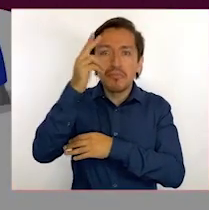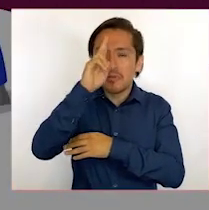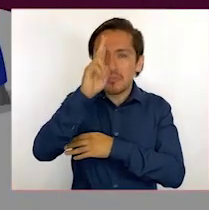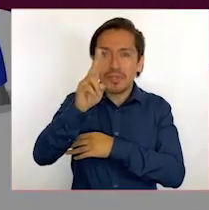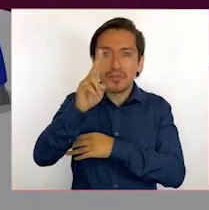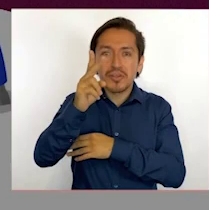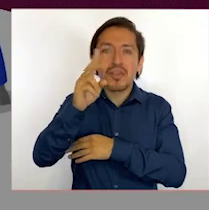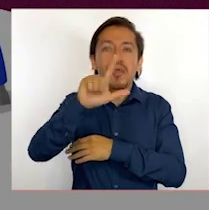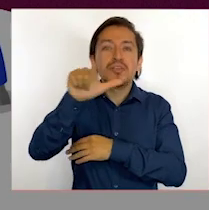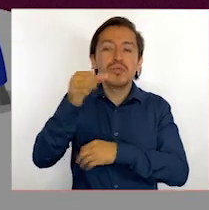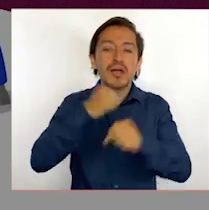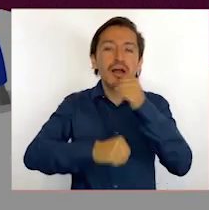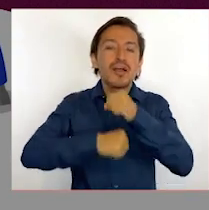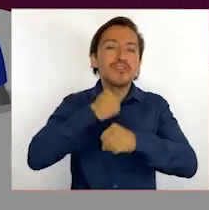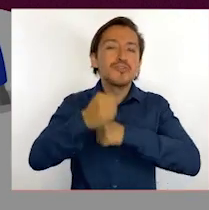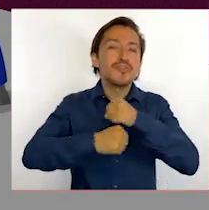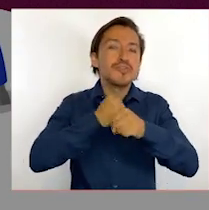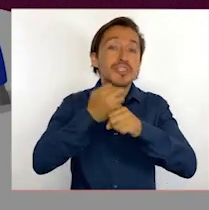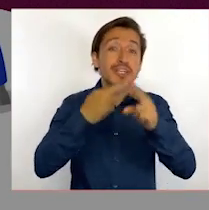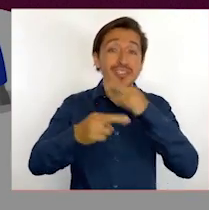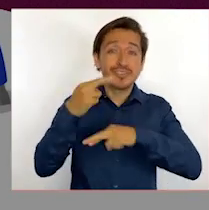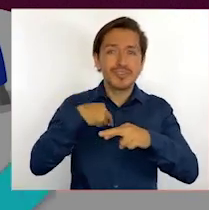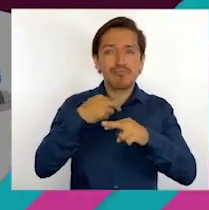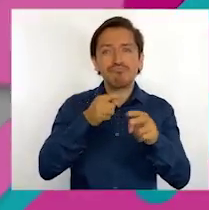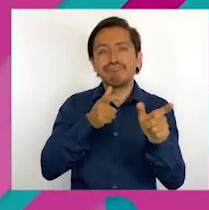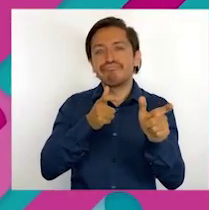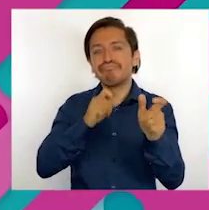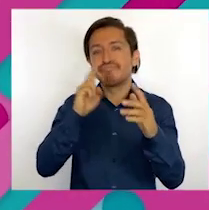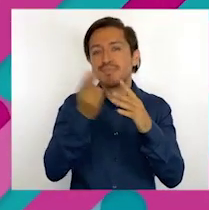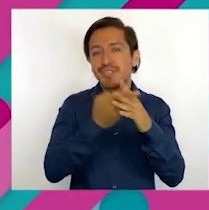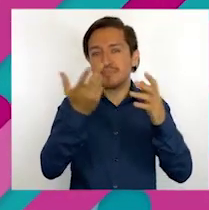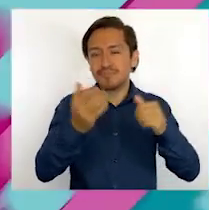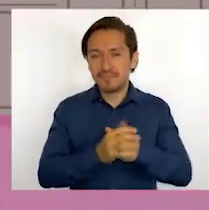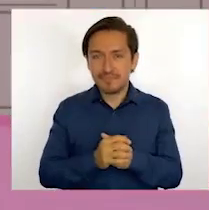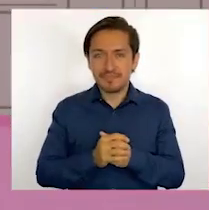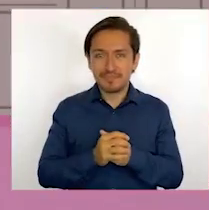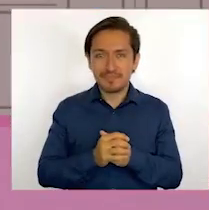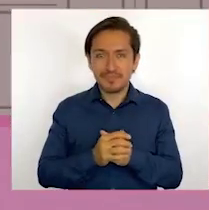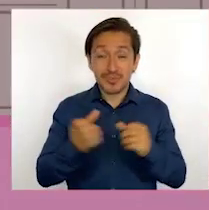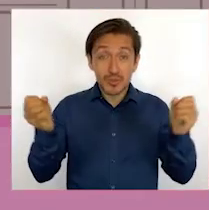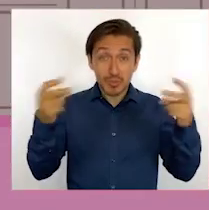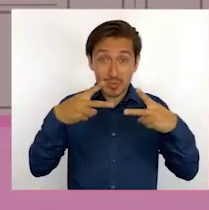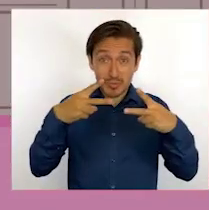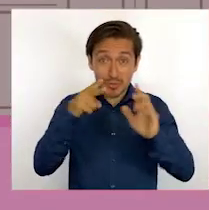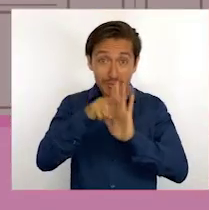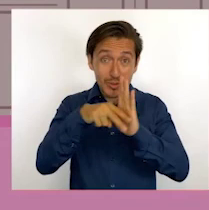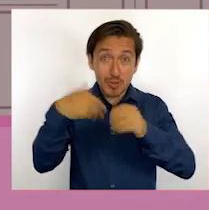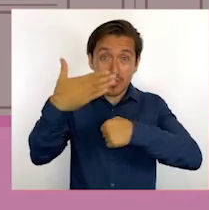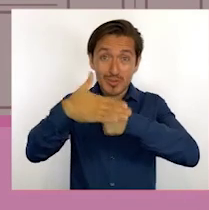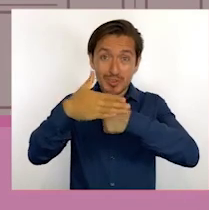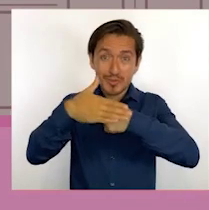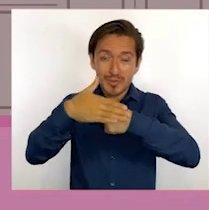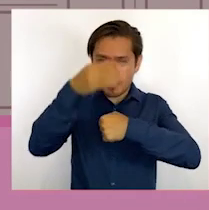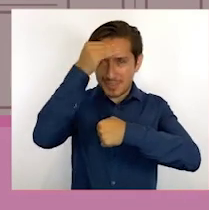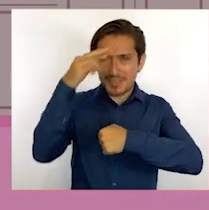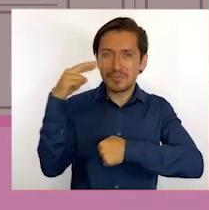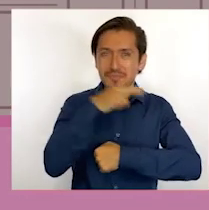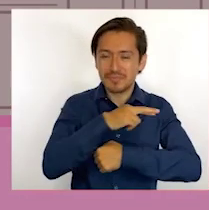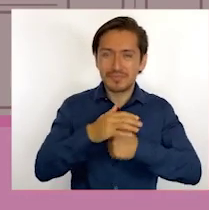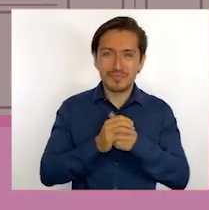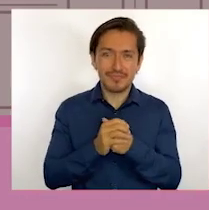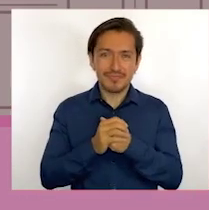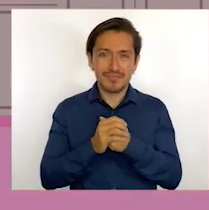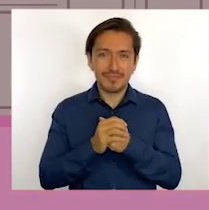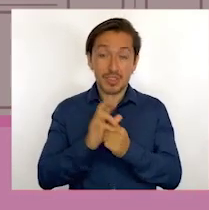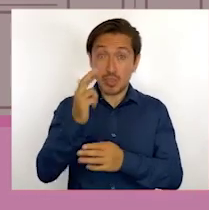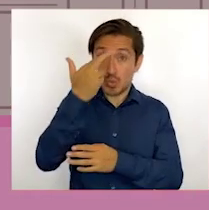prohibición, años más tarde volvió a México y fue fusilado. Nos vemos en la siguiente cápsula de Aprende Rápido.